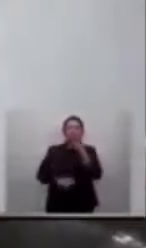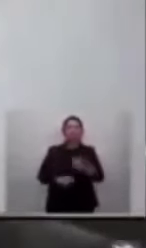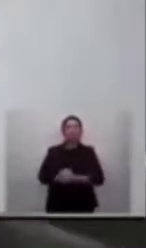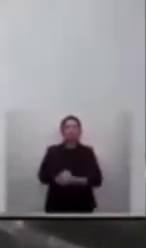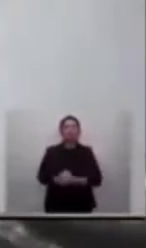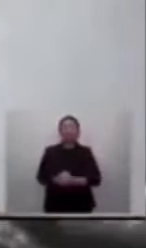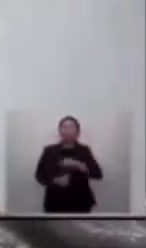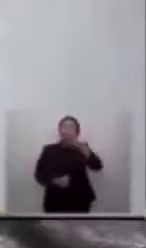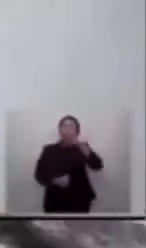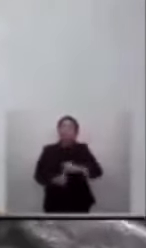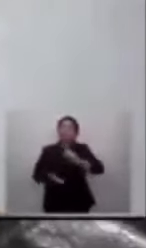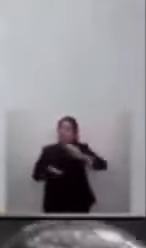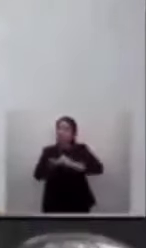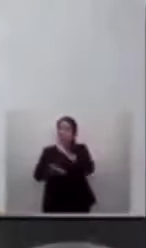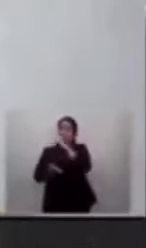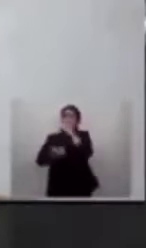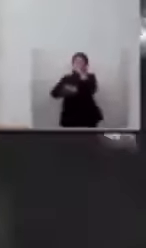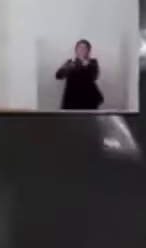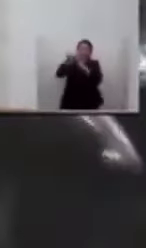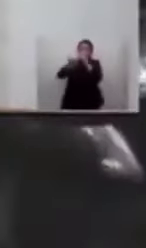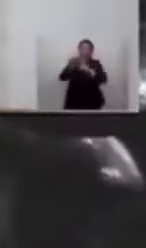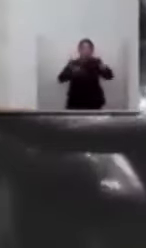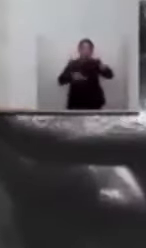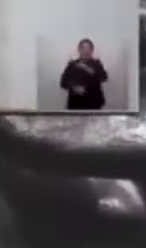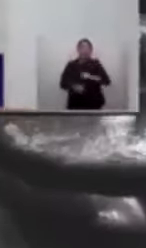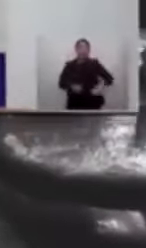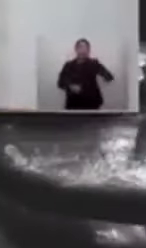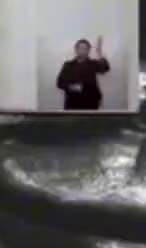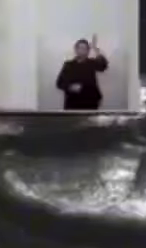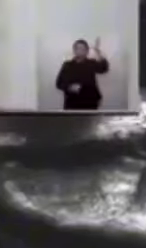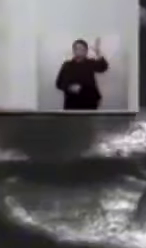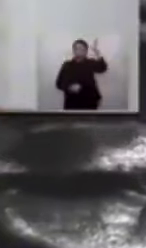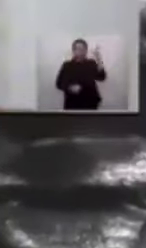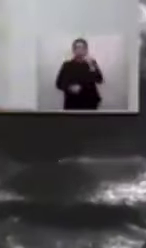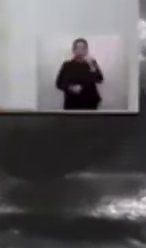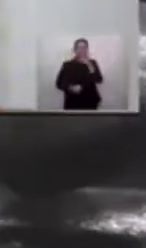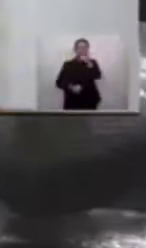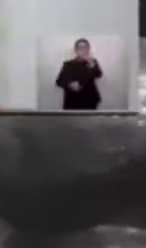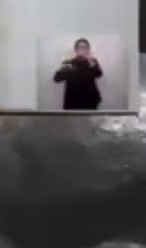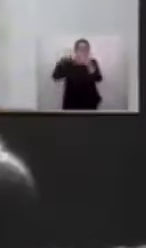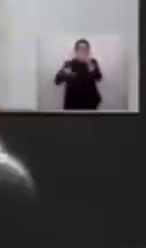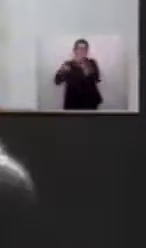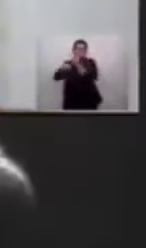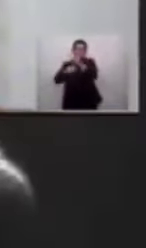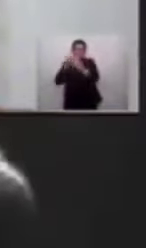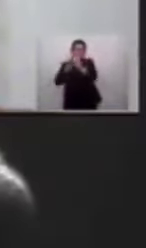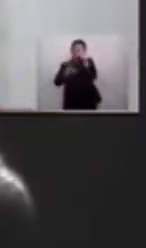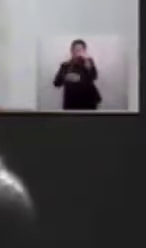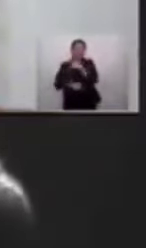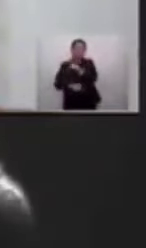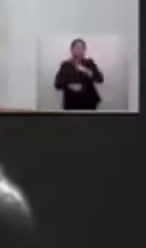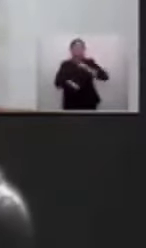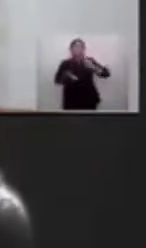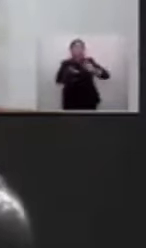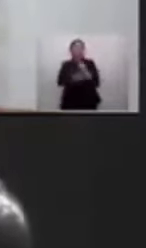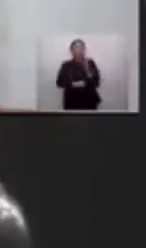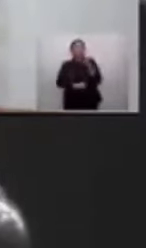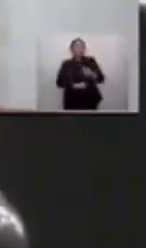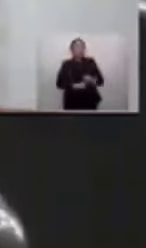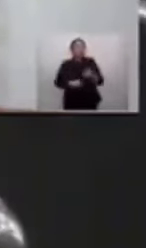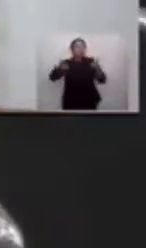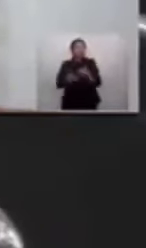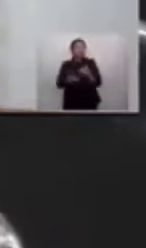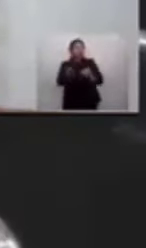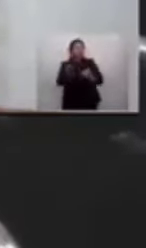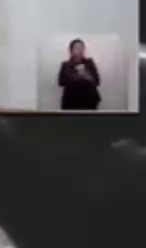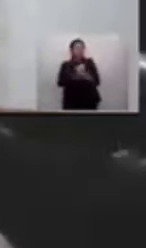pone esta sala hace lo siguiente Vamos a darle eh rápidamente contexto a esto se pide se impugna